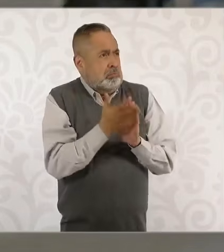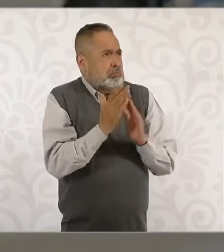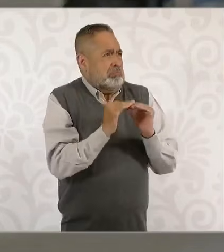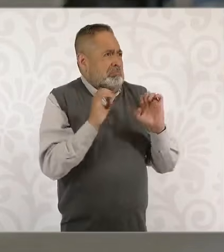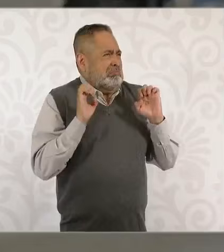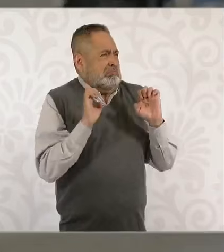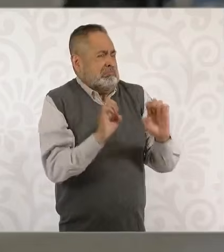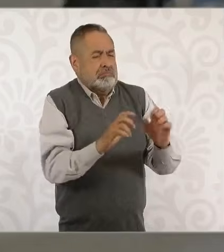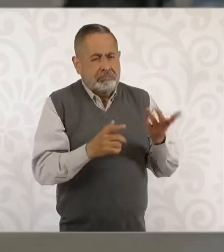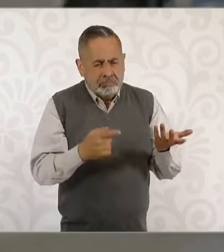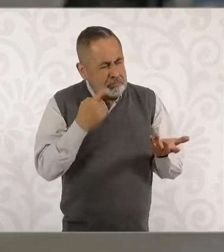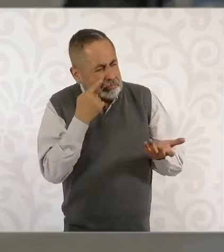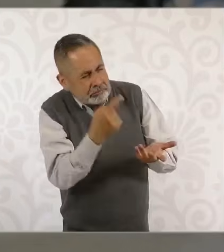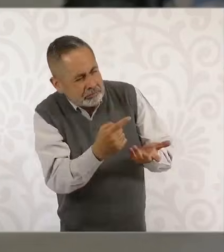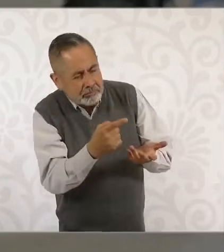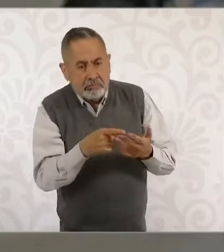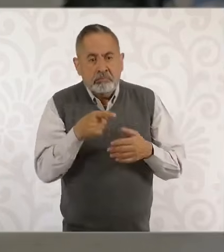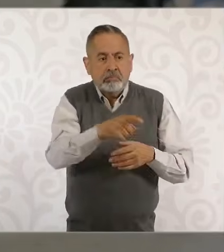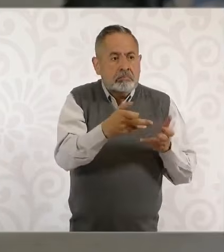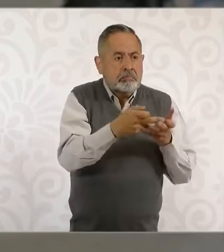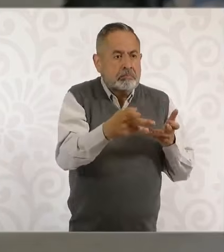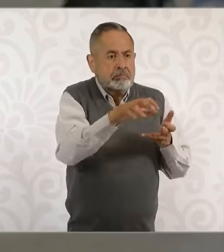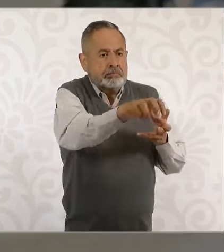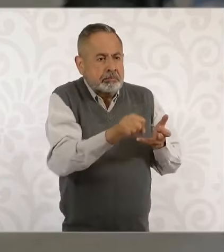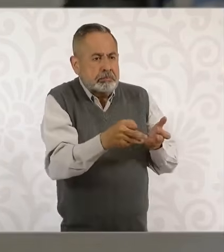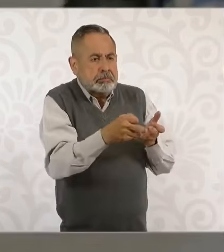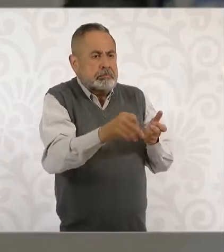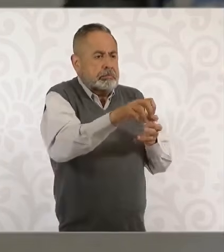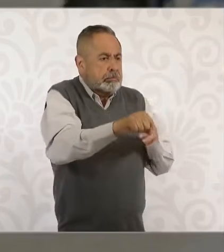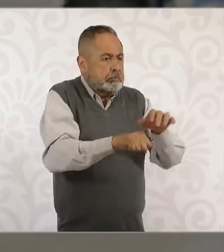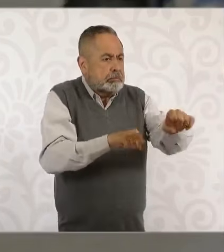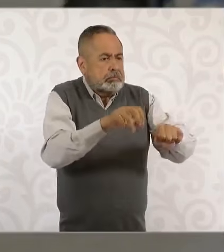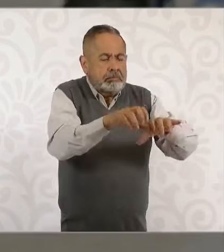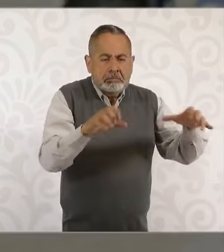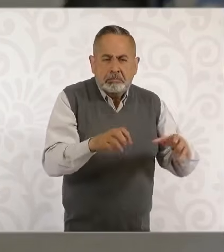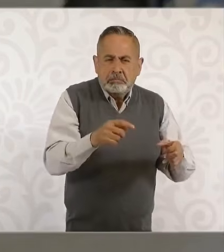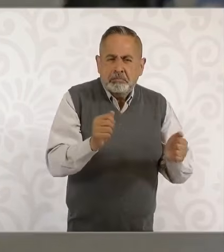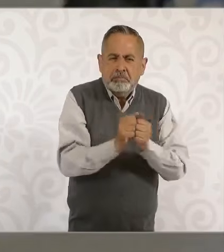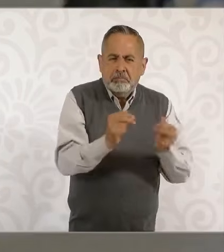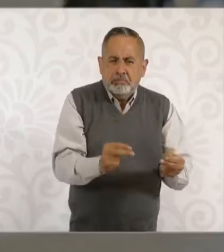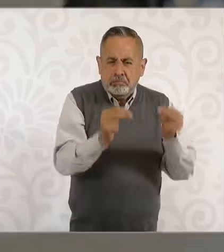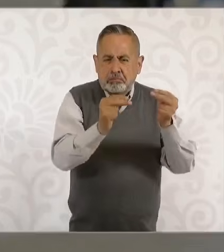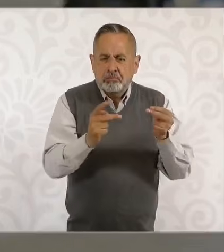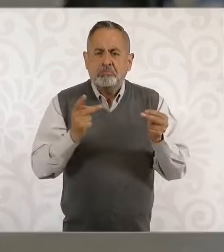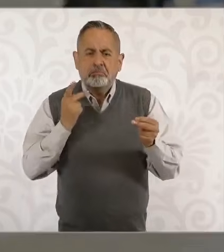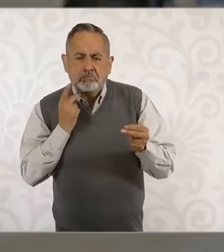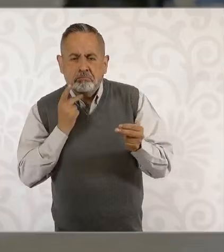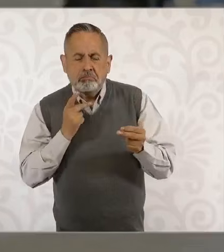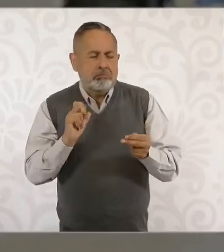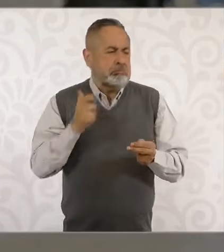Se trata de operaciones que permitieron sumar terrenos para la propiedad que mezclan negocios, política y viejas